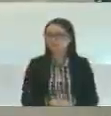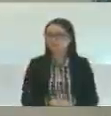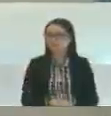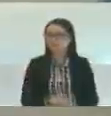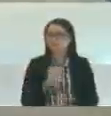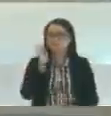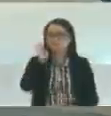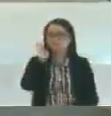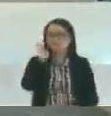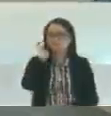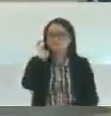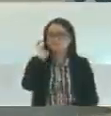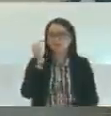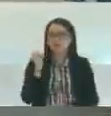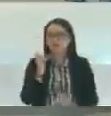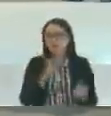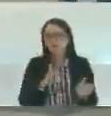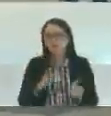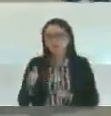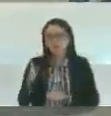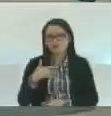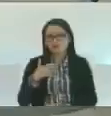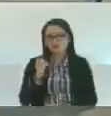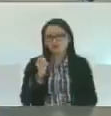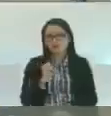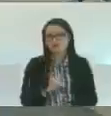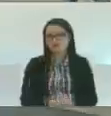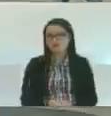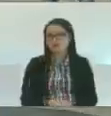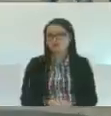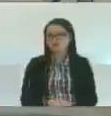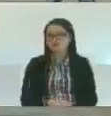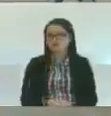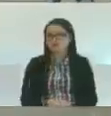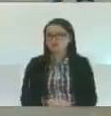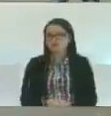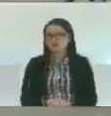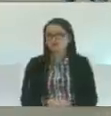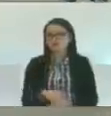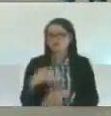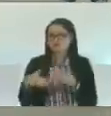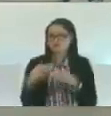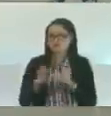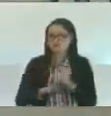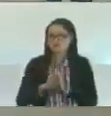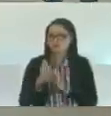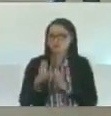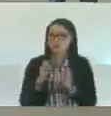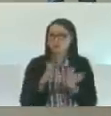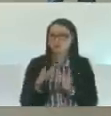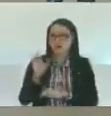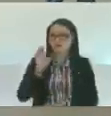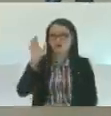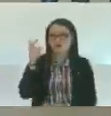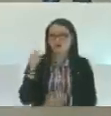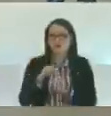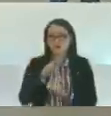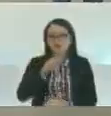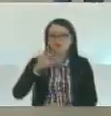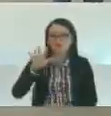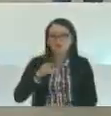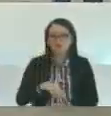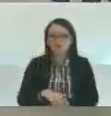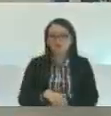Tengo un plan para ustedes que quiero llevar adelante en el Plan de la Patria